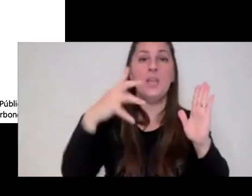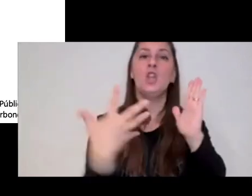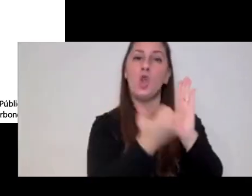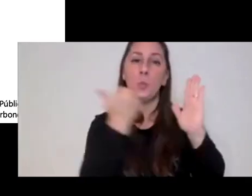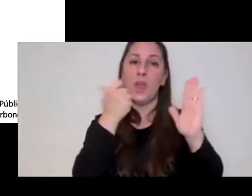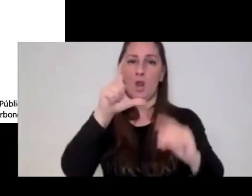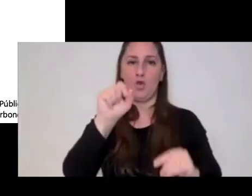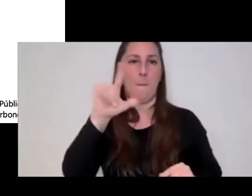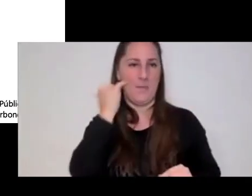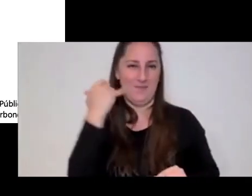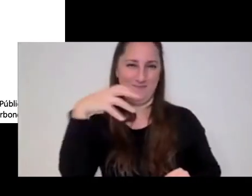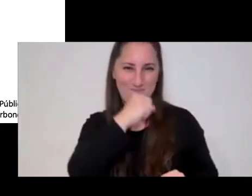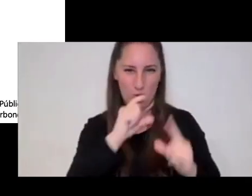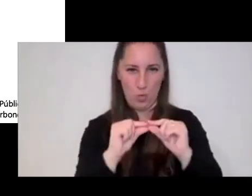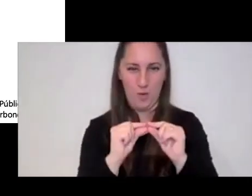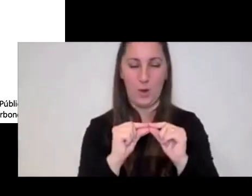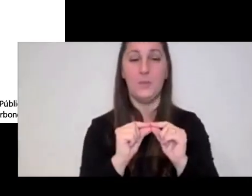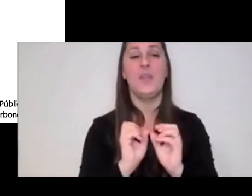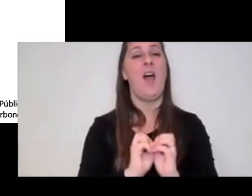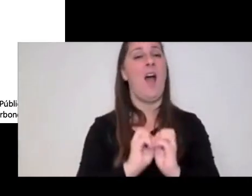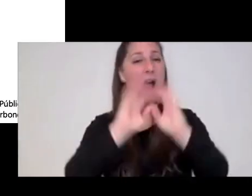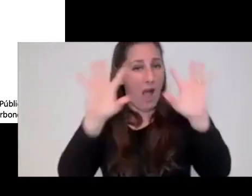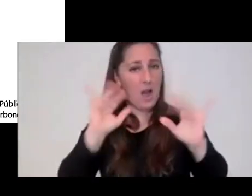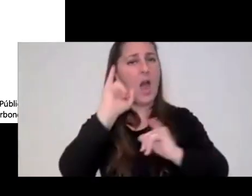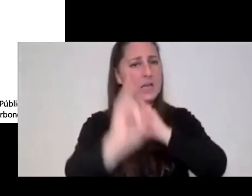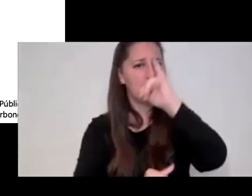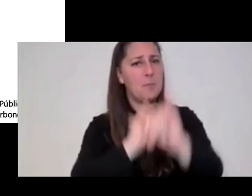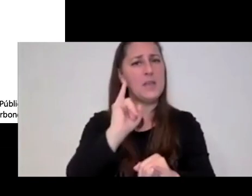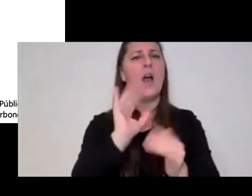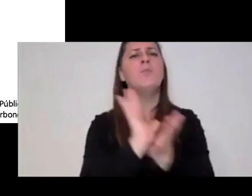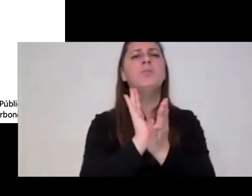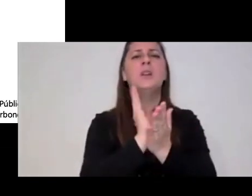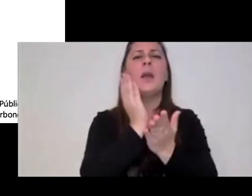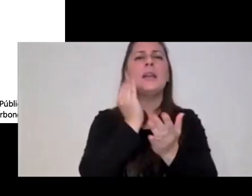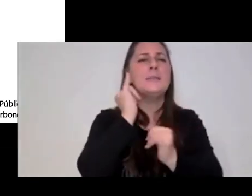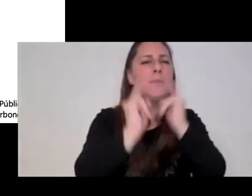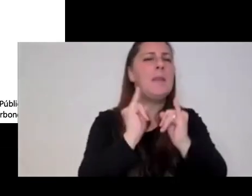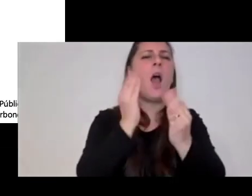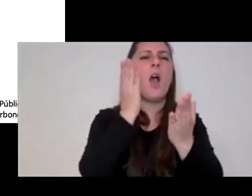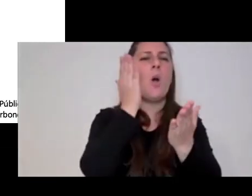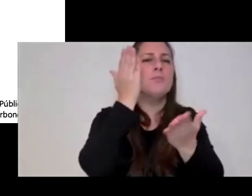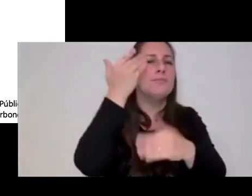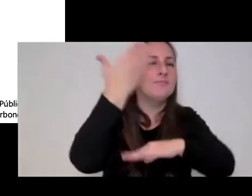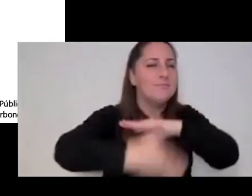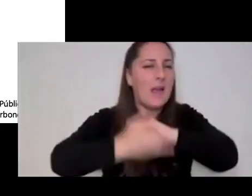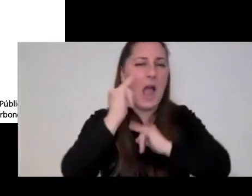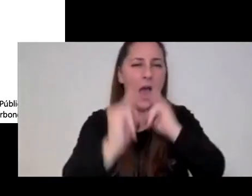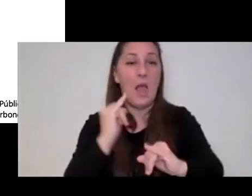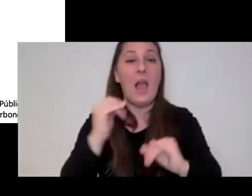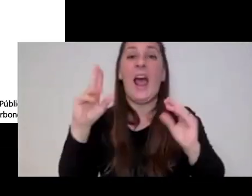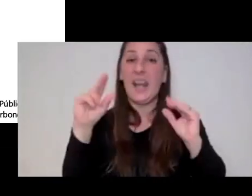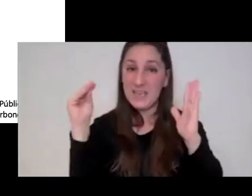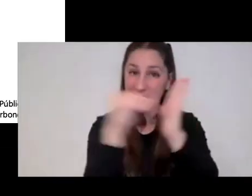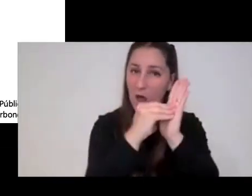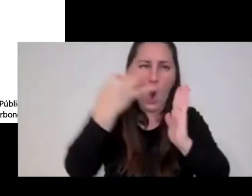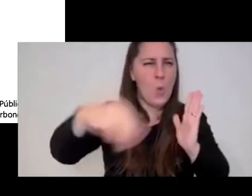¿Sí? Lo va a estar aclarando y va de alguna forma delimitar esa definición. El registro es obligatorio. Esto quiere decir que yo